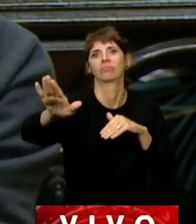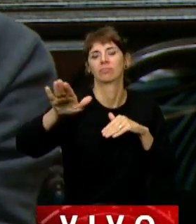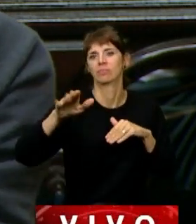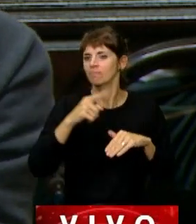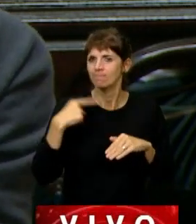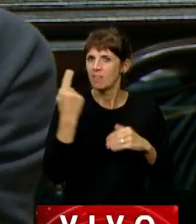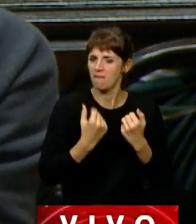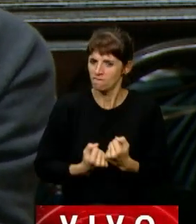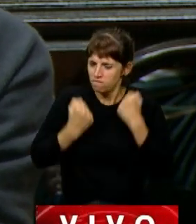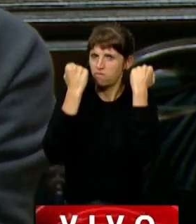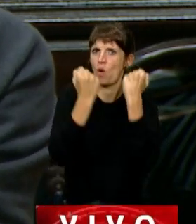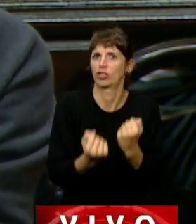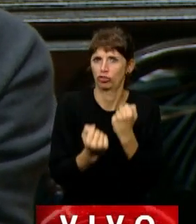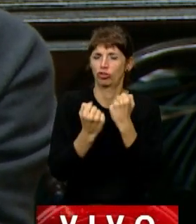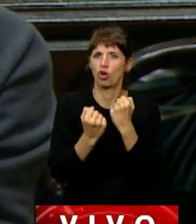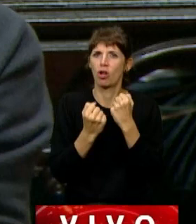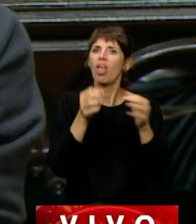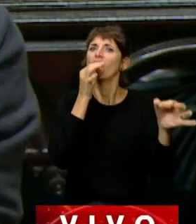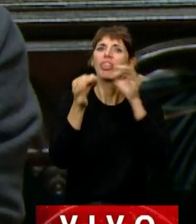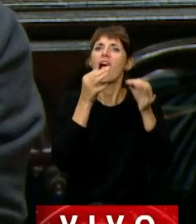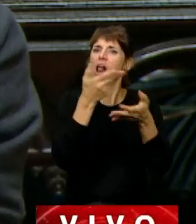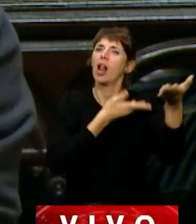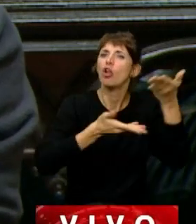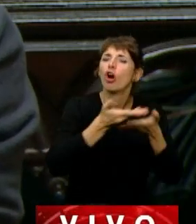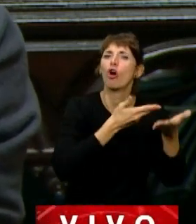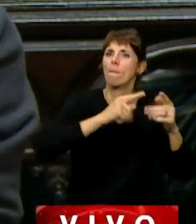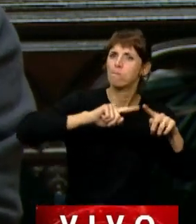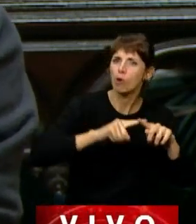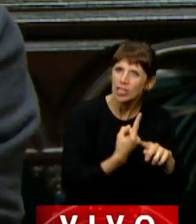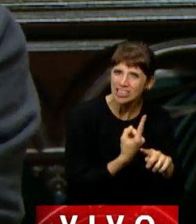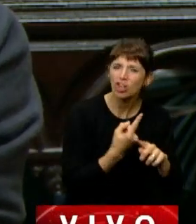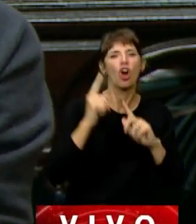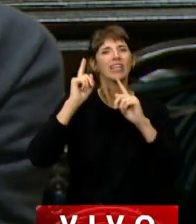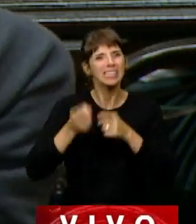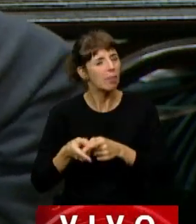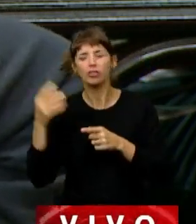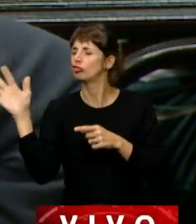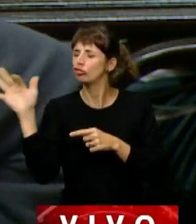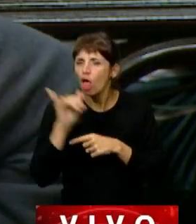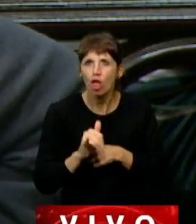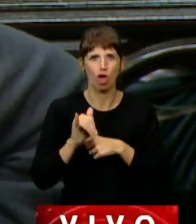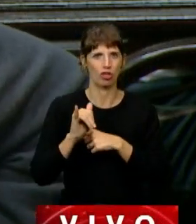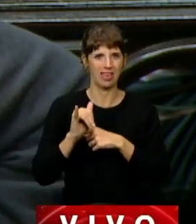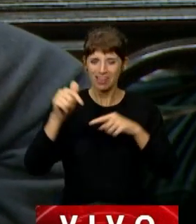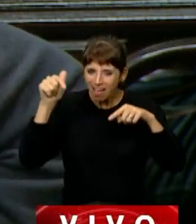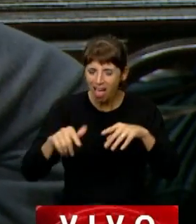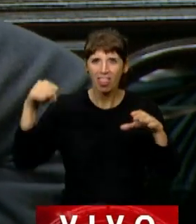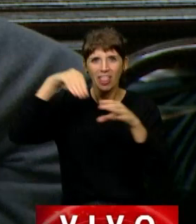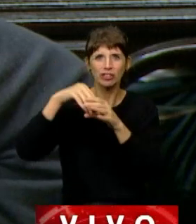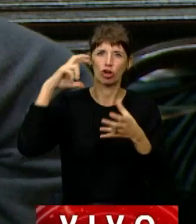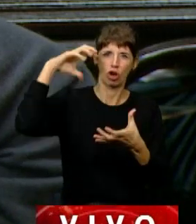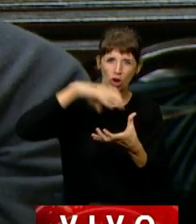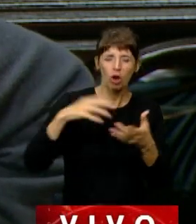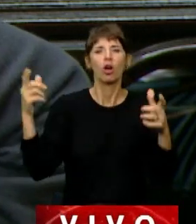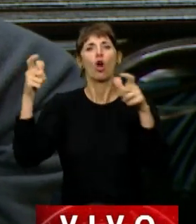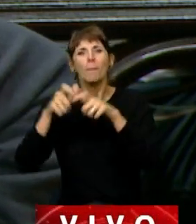de agregarle no solamente al diálogo político, sino la práctica cotidiana de convivencia nuestra en este recinto, en las